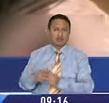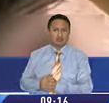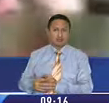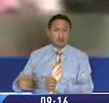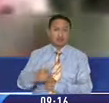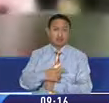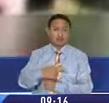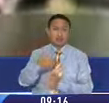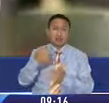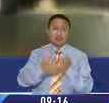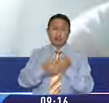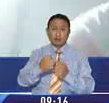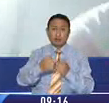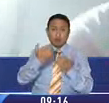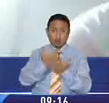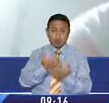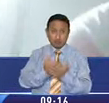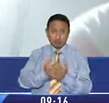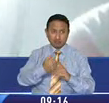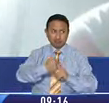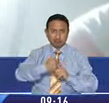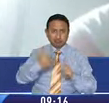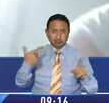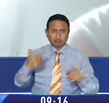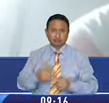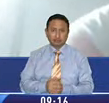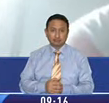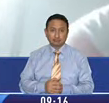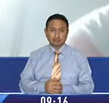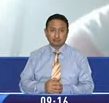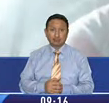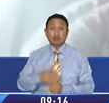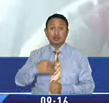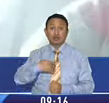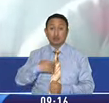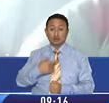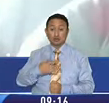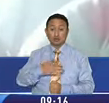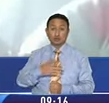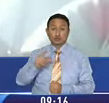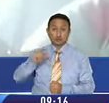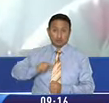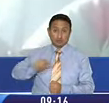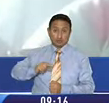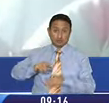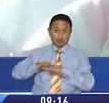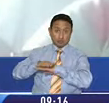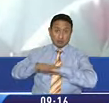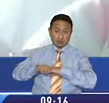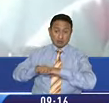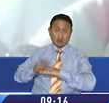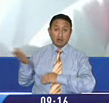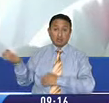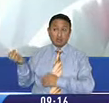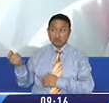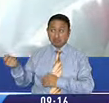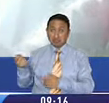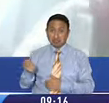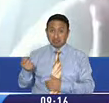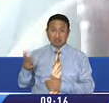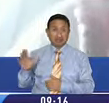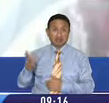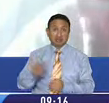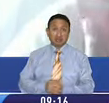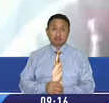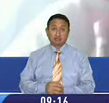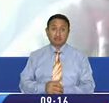impacto económico muy fuerte. Danos menos del vaso. No se ha recibido el bono.